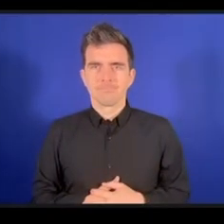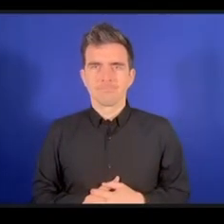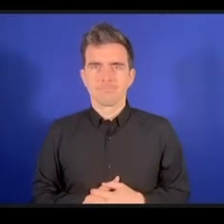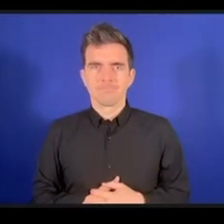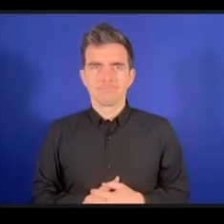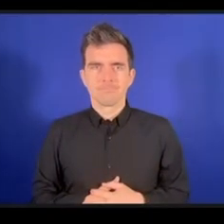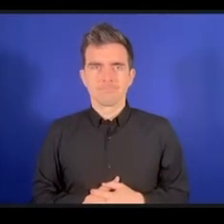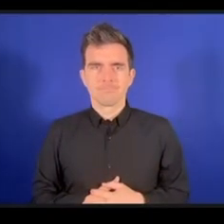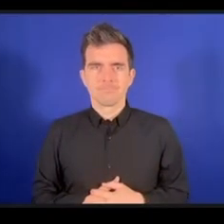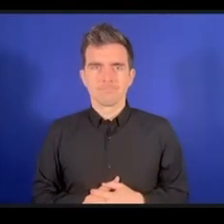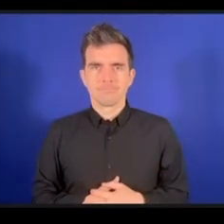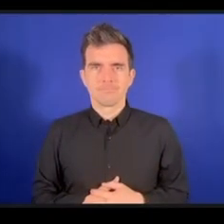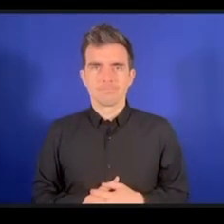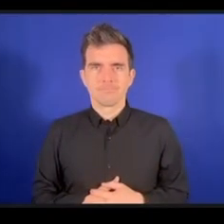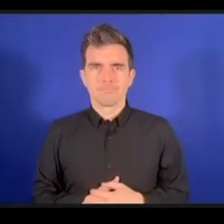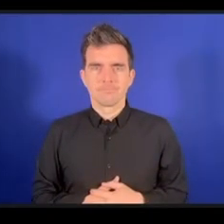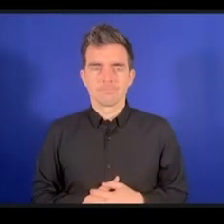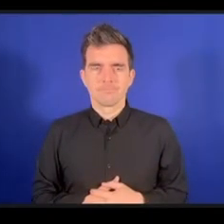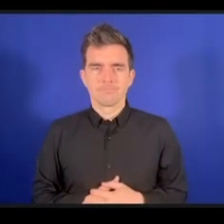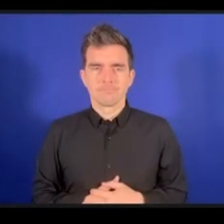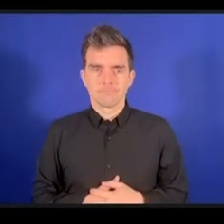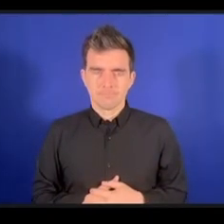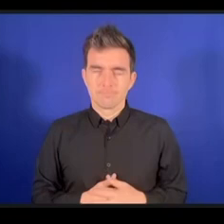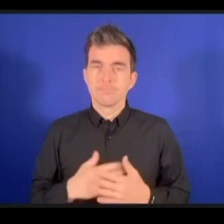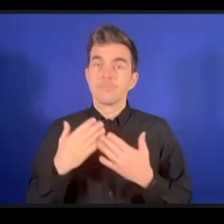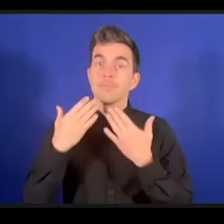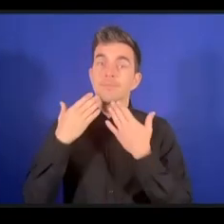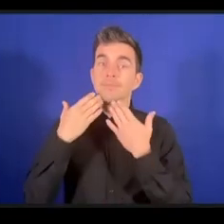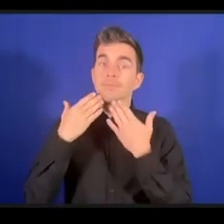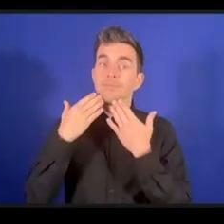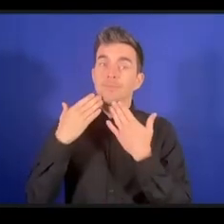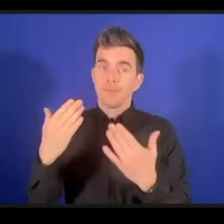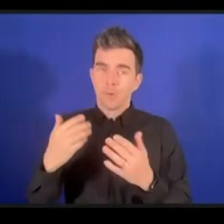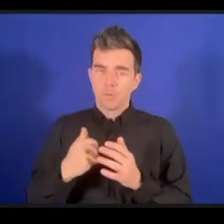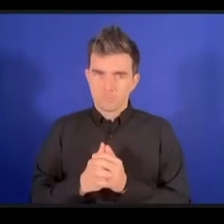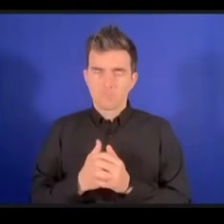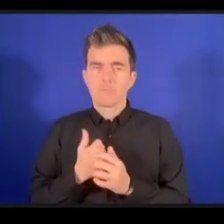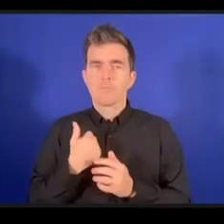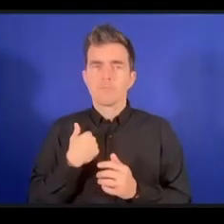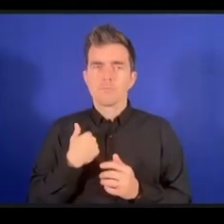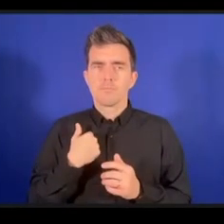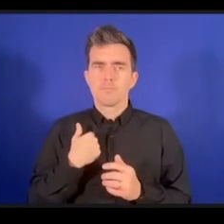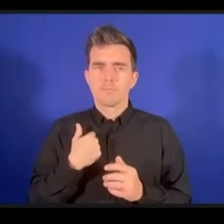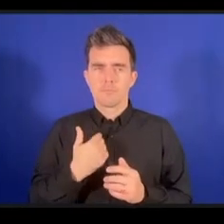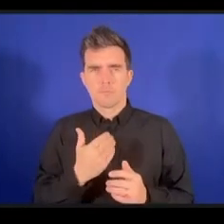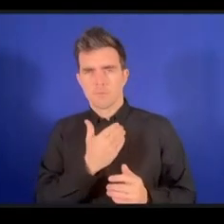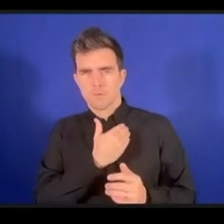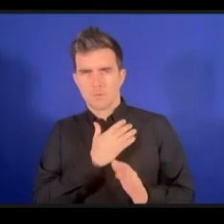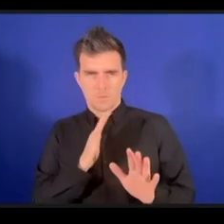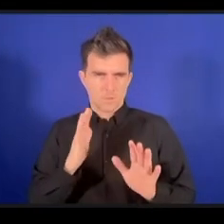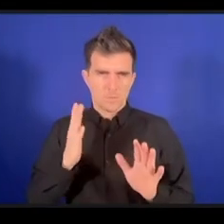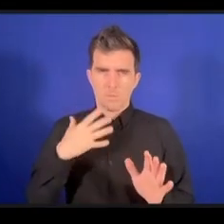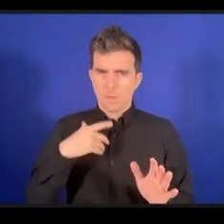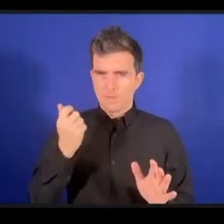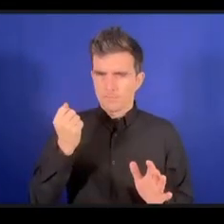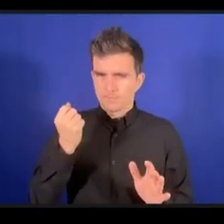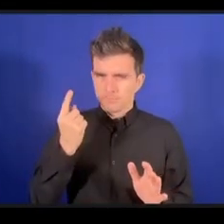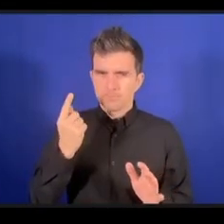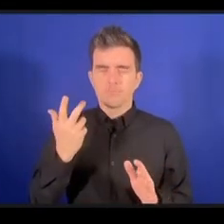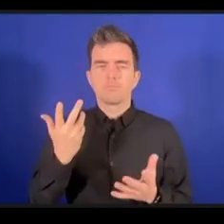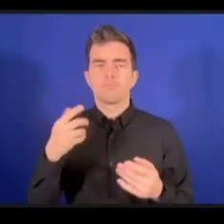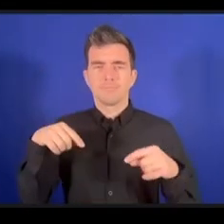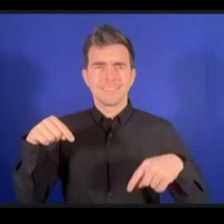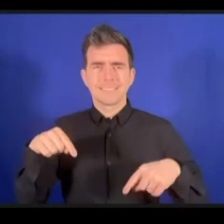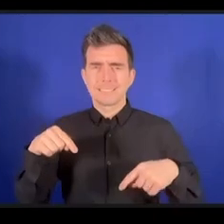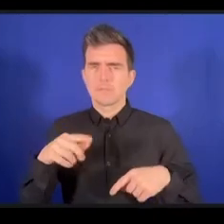igf bien gracias parece que está la coalición dinámica sobre los puestos de trabajo presente en la sala y quiere hacer una